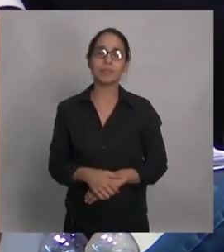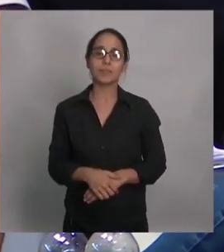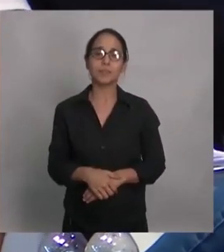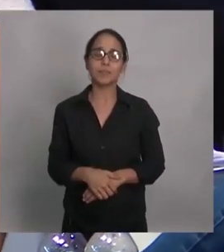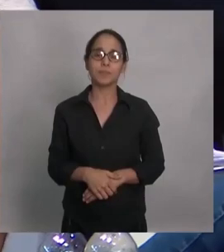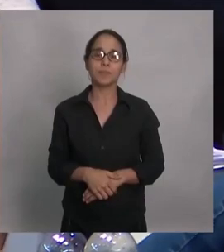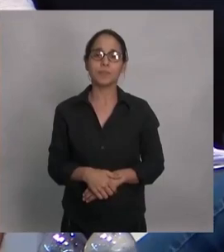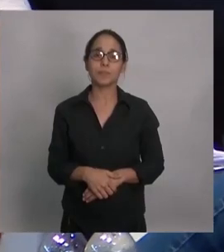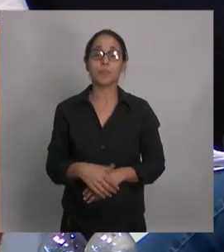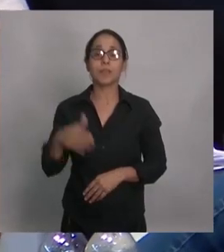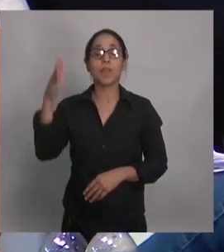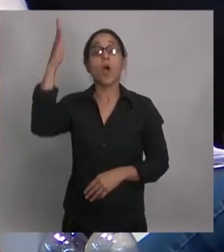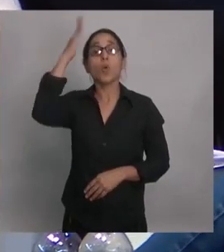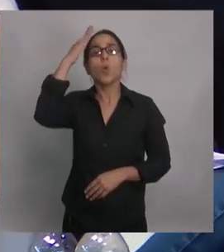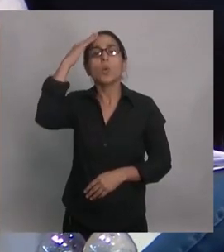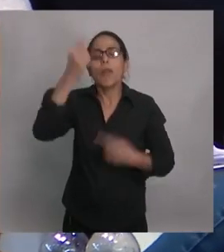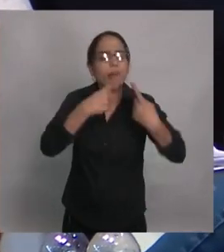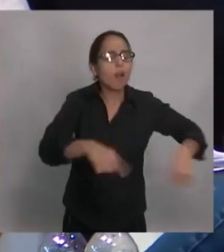a la cultura del descarte